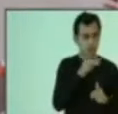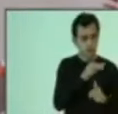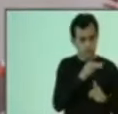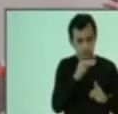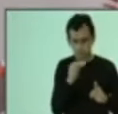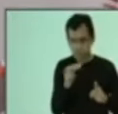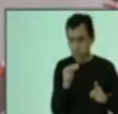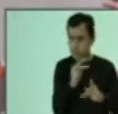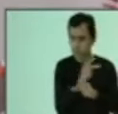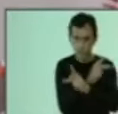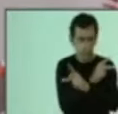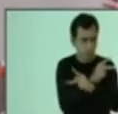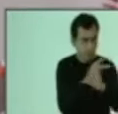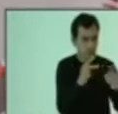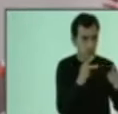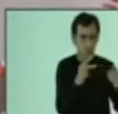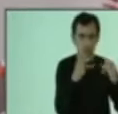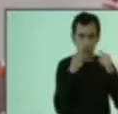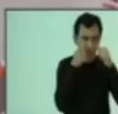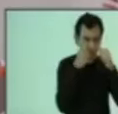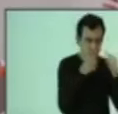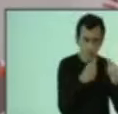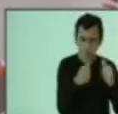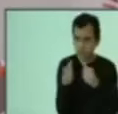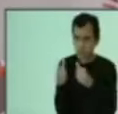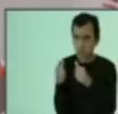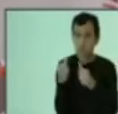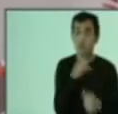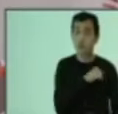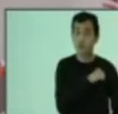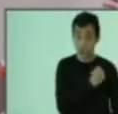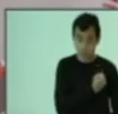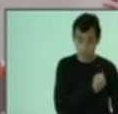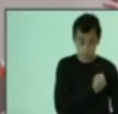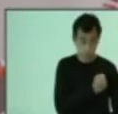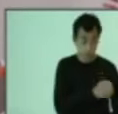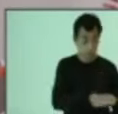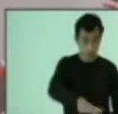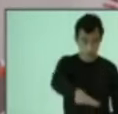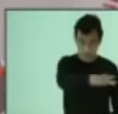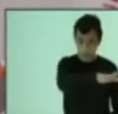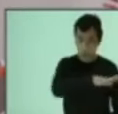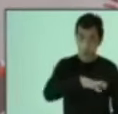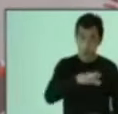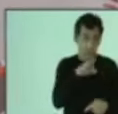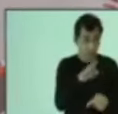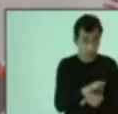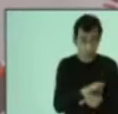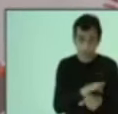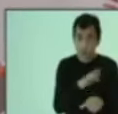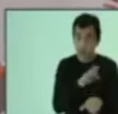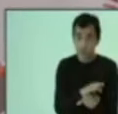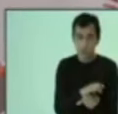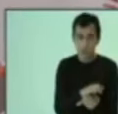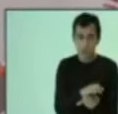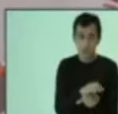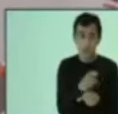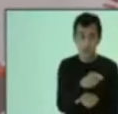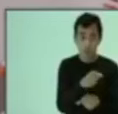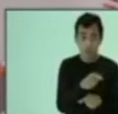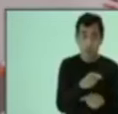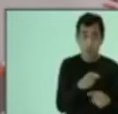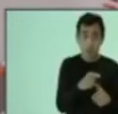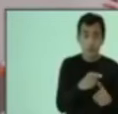plural, como son derecho a la salud, que todos los coatzintecos tienen este derecho y no tienen por qué salir